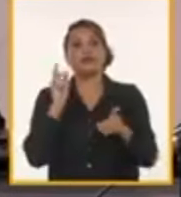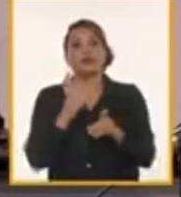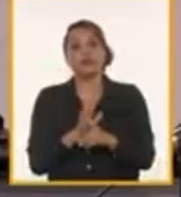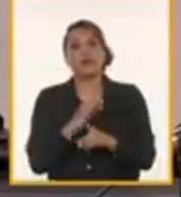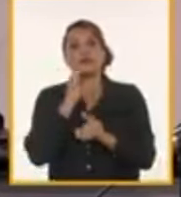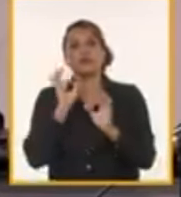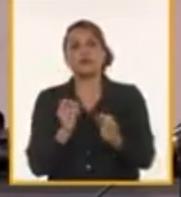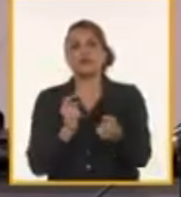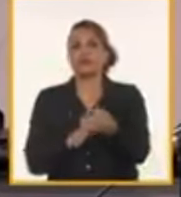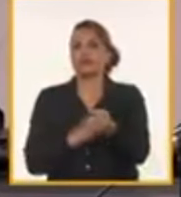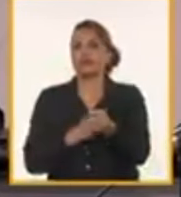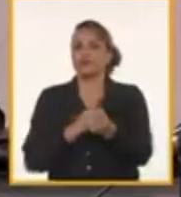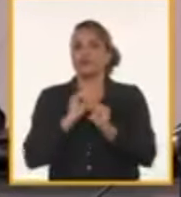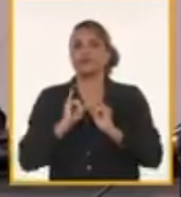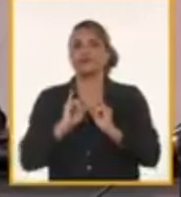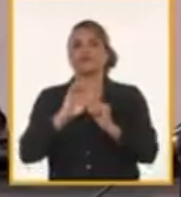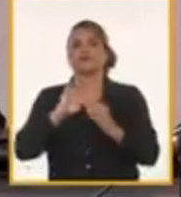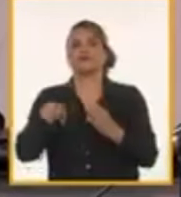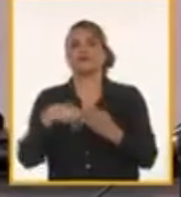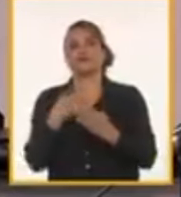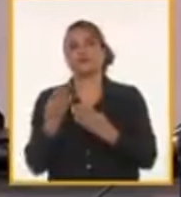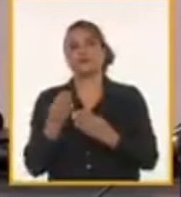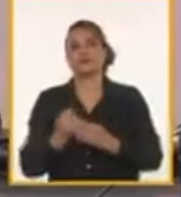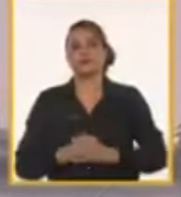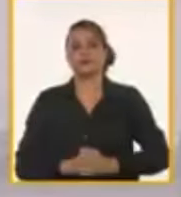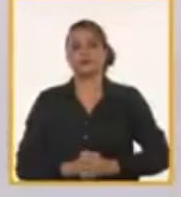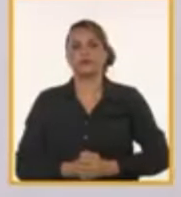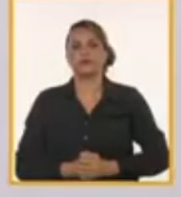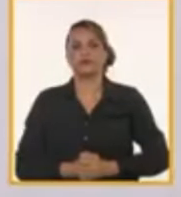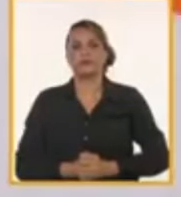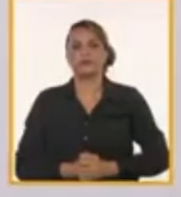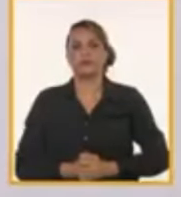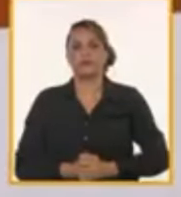habitual a nuestra sección la noticia del